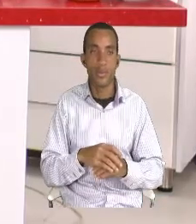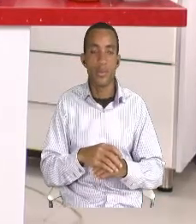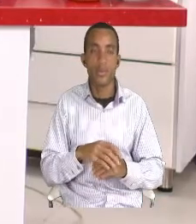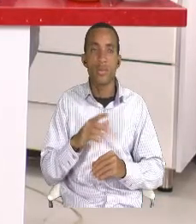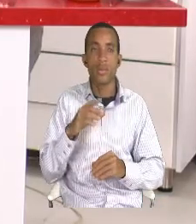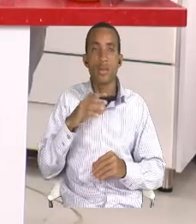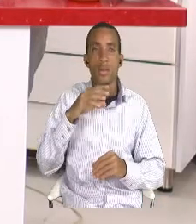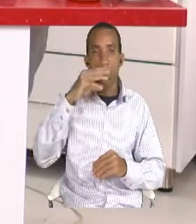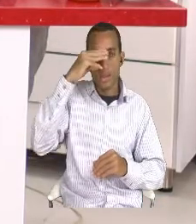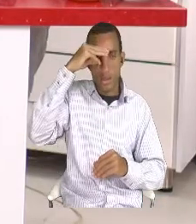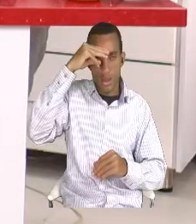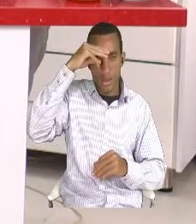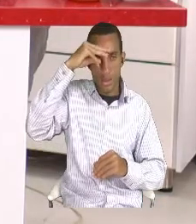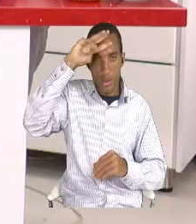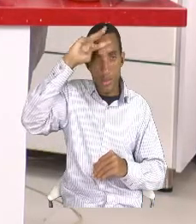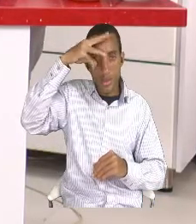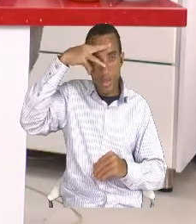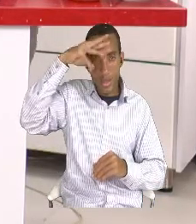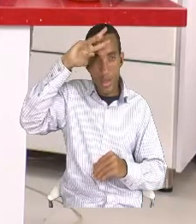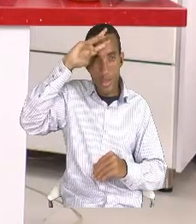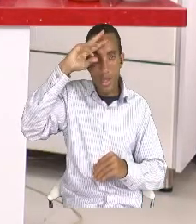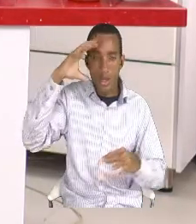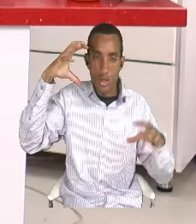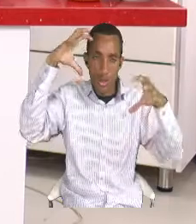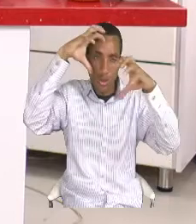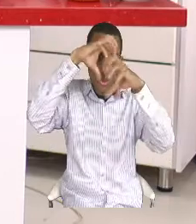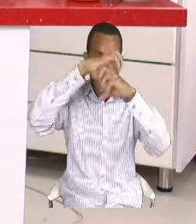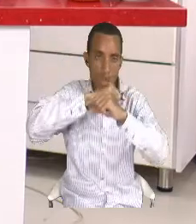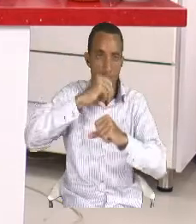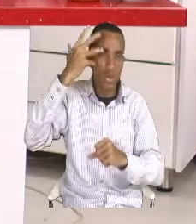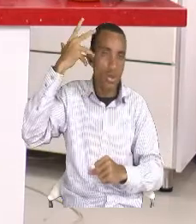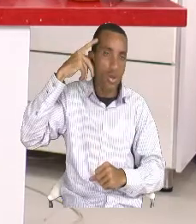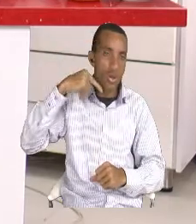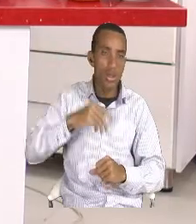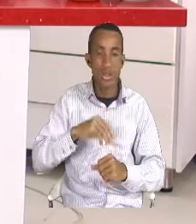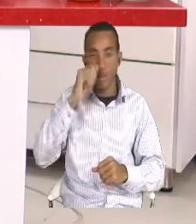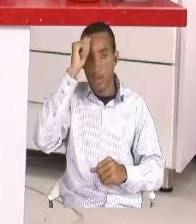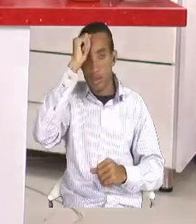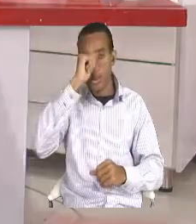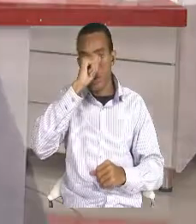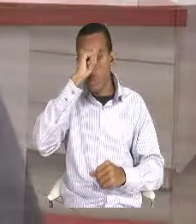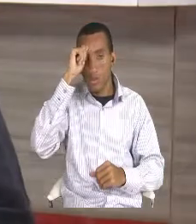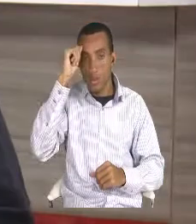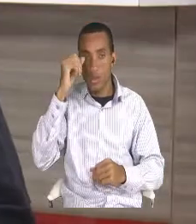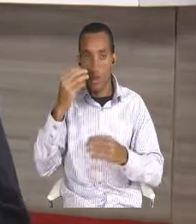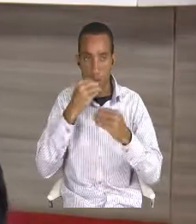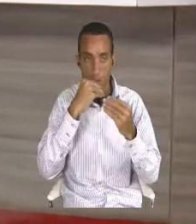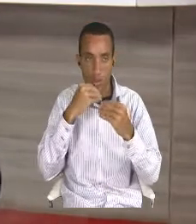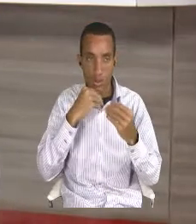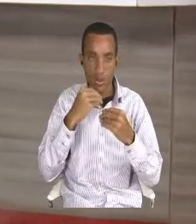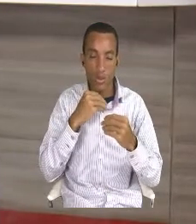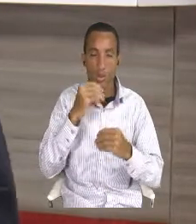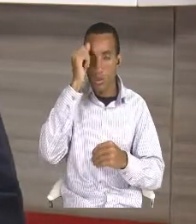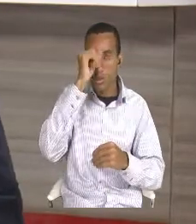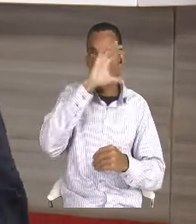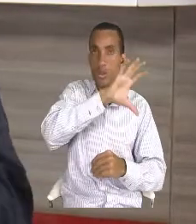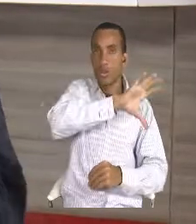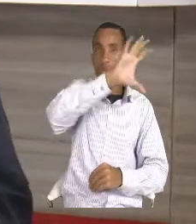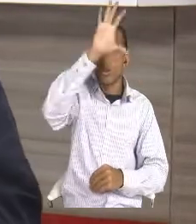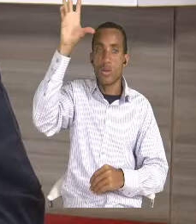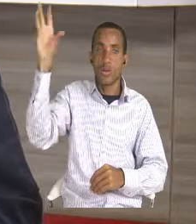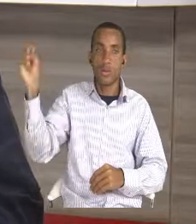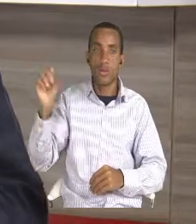las noches de la semana, todos los días. Y los domingos es comida costeña. Vale. Y tenemos algo adicional que